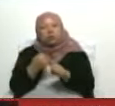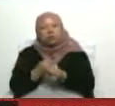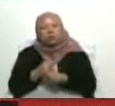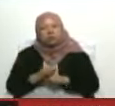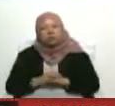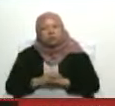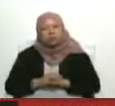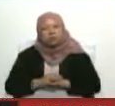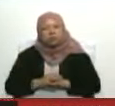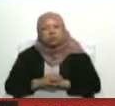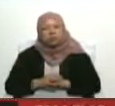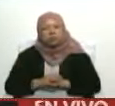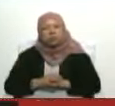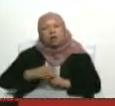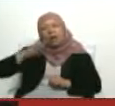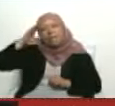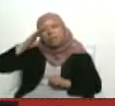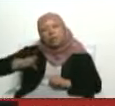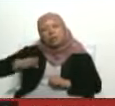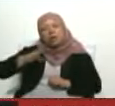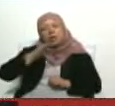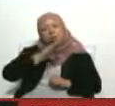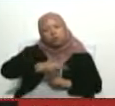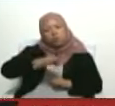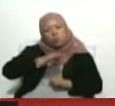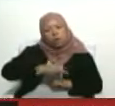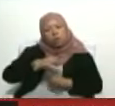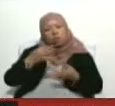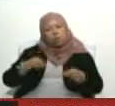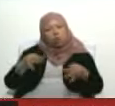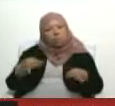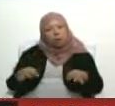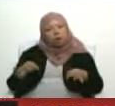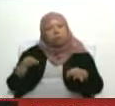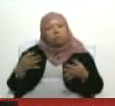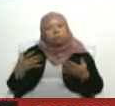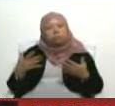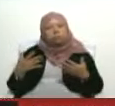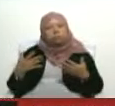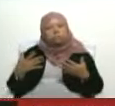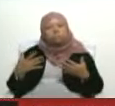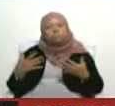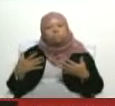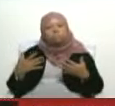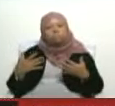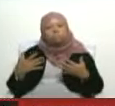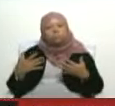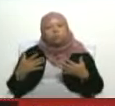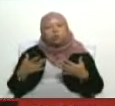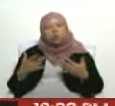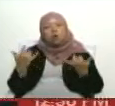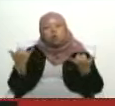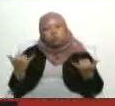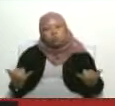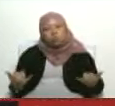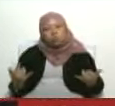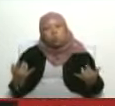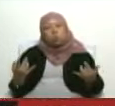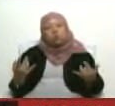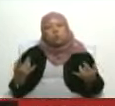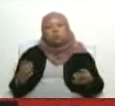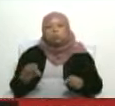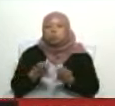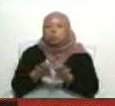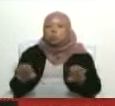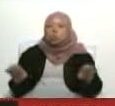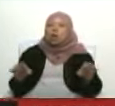de varios militares y civiles. Para esta reciente develación de